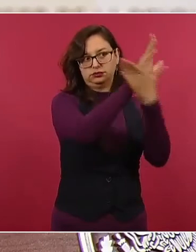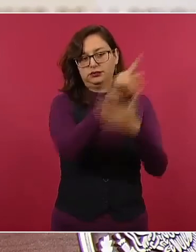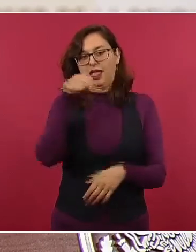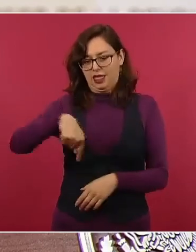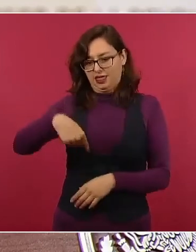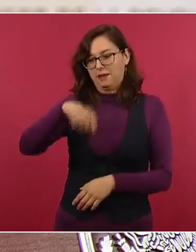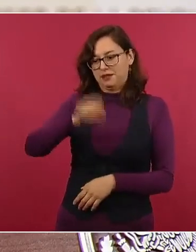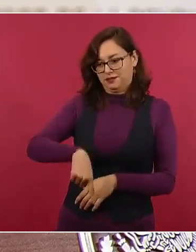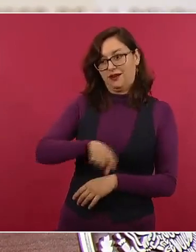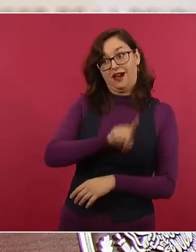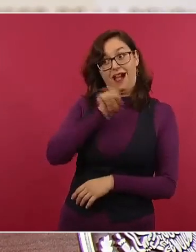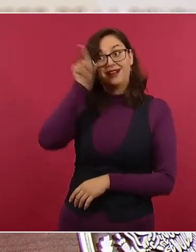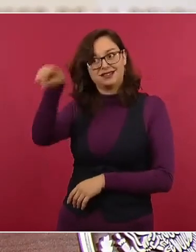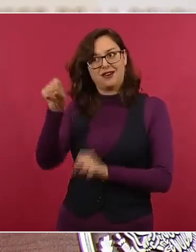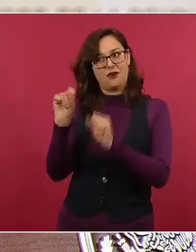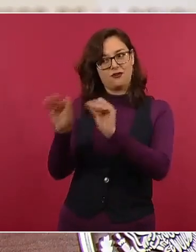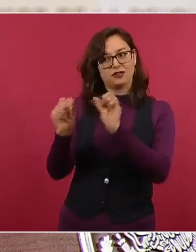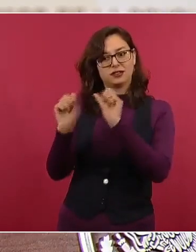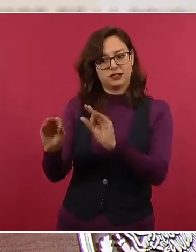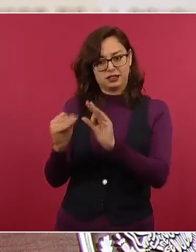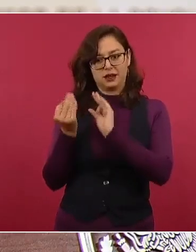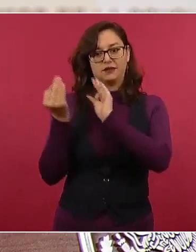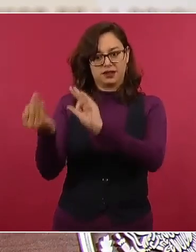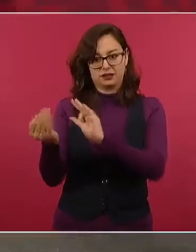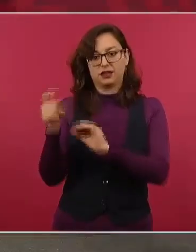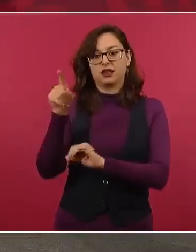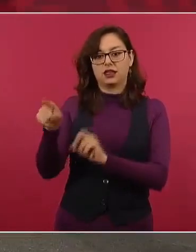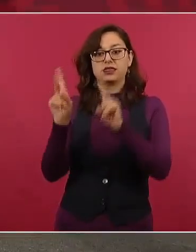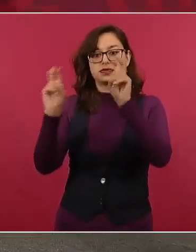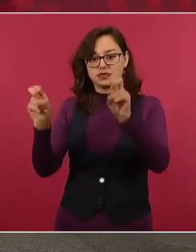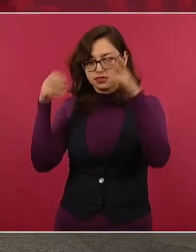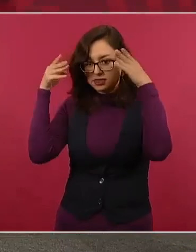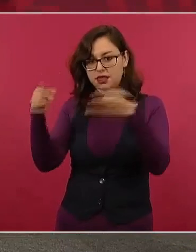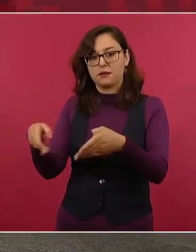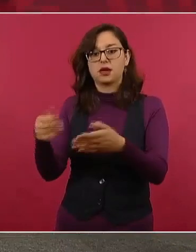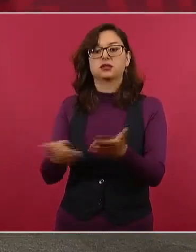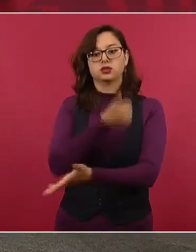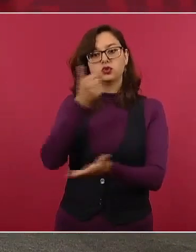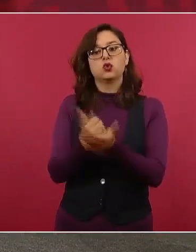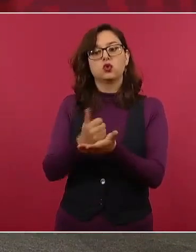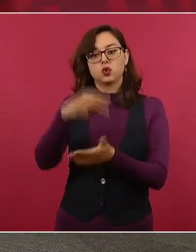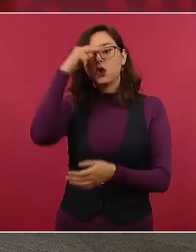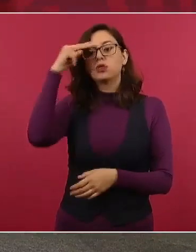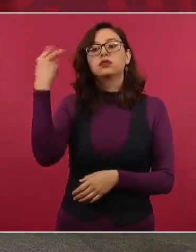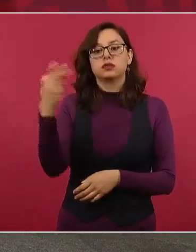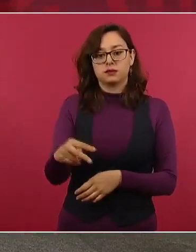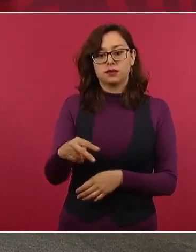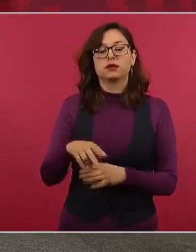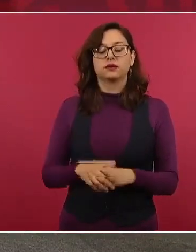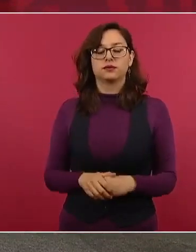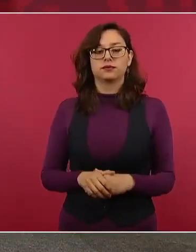México para tratar el tema de la seguridad en